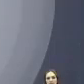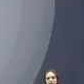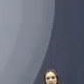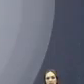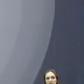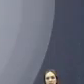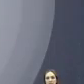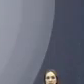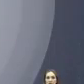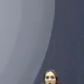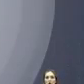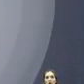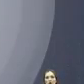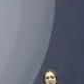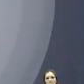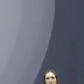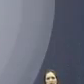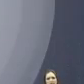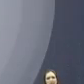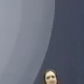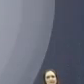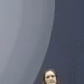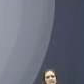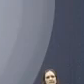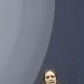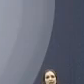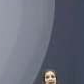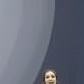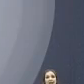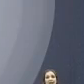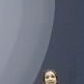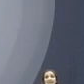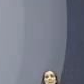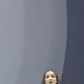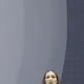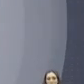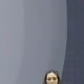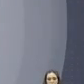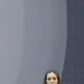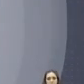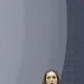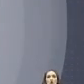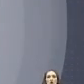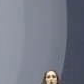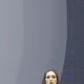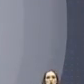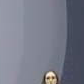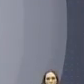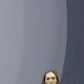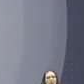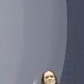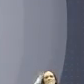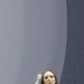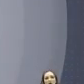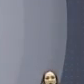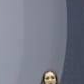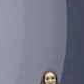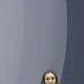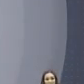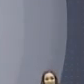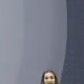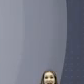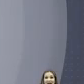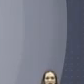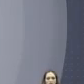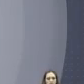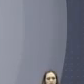Y en otras noticias, momento de pánico vivieron 15 pasajeros en Tuluá, Valle del Cauca. 4 hombres armados bajaron a estas personas del vehículo y le